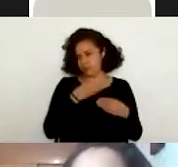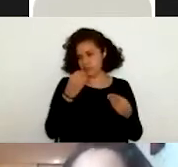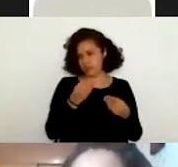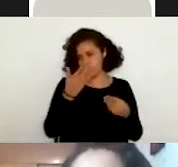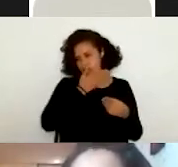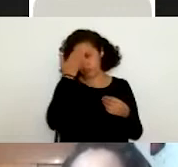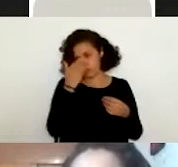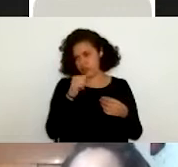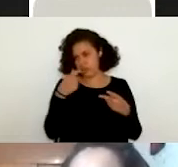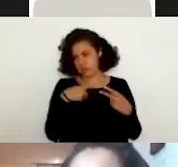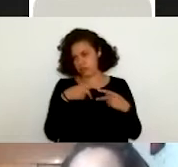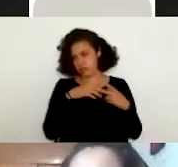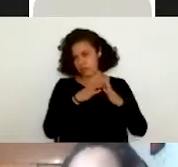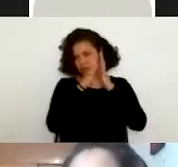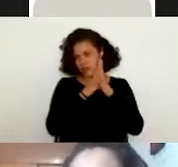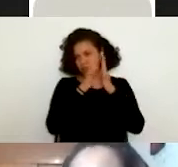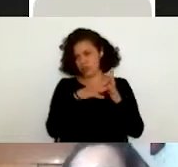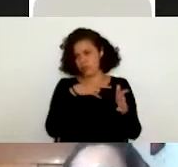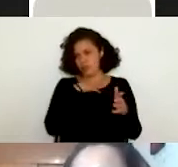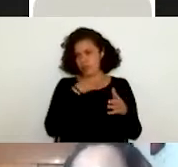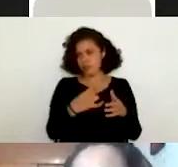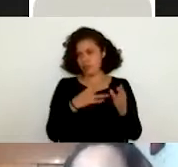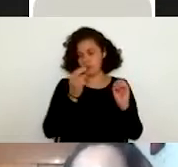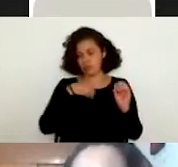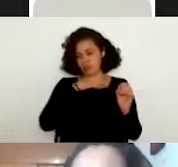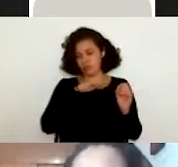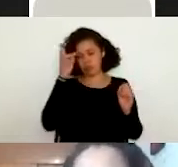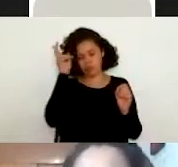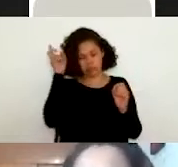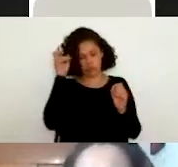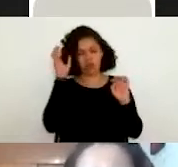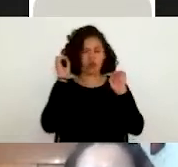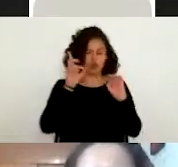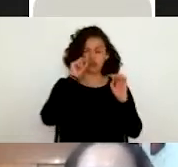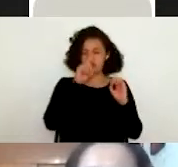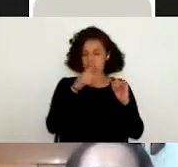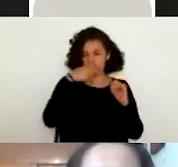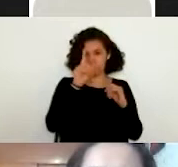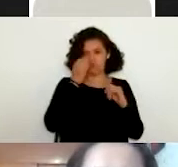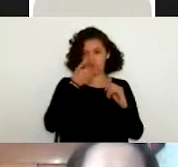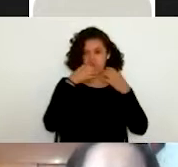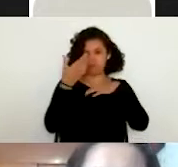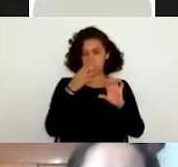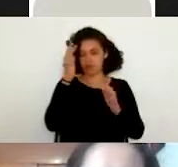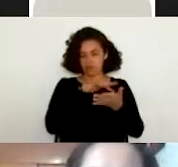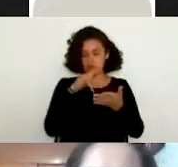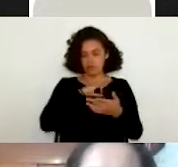quiere participar de voz, o la escuchamos, si no también podemos leer sus comentarios en el